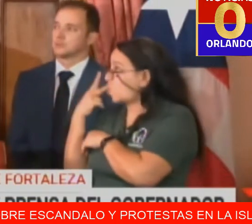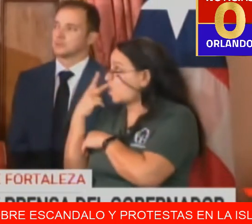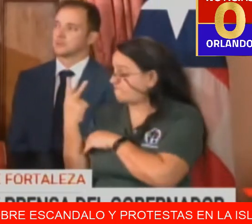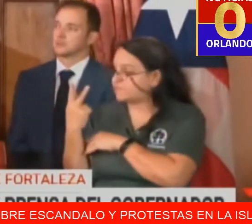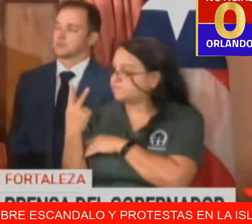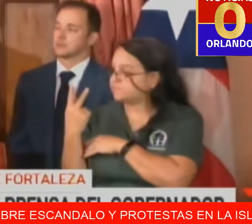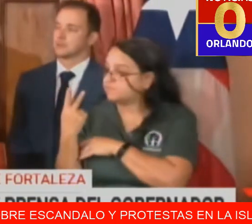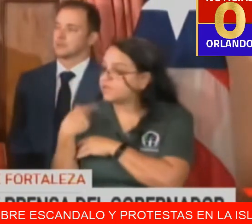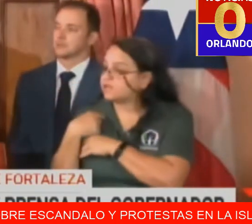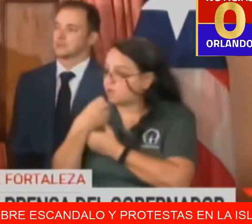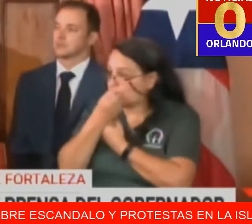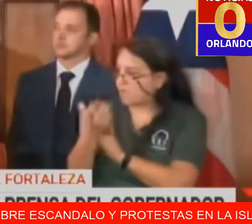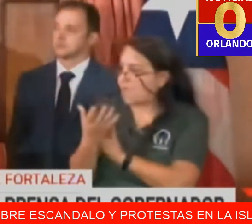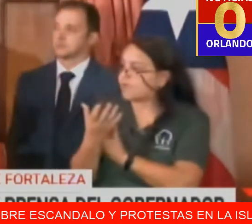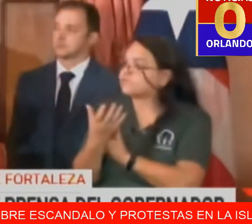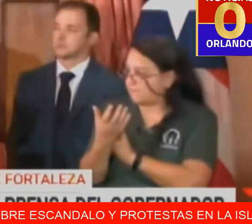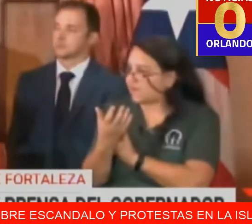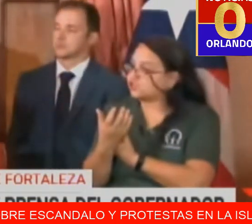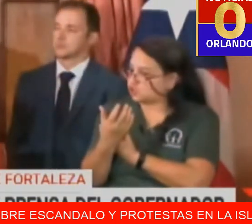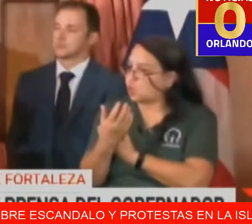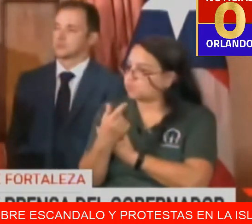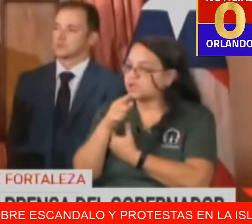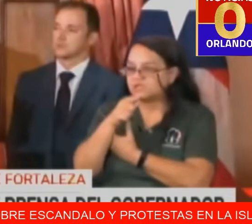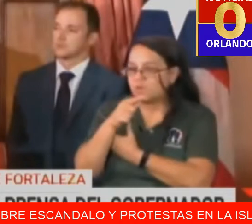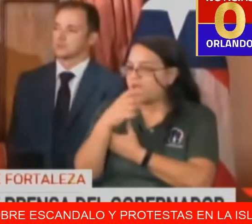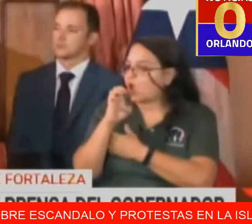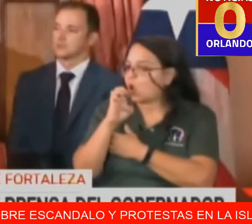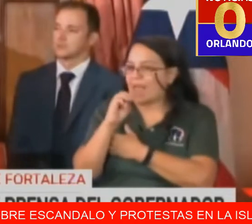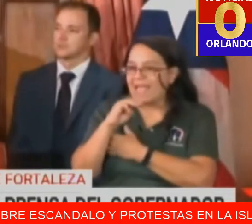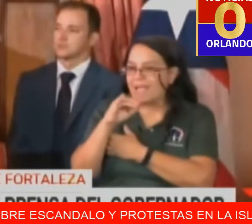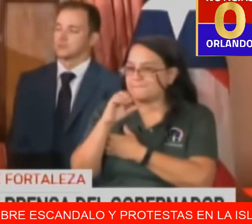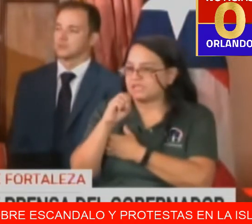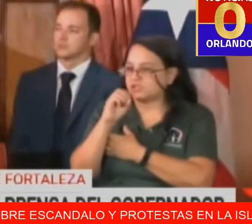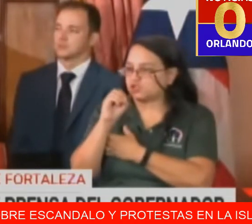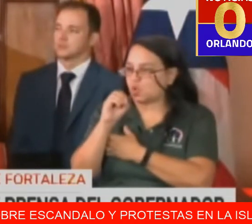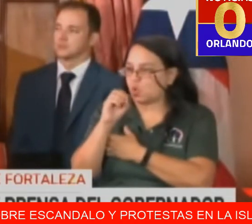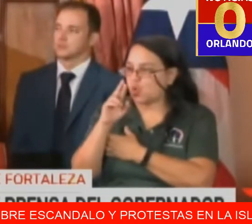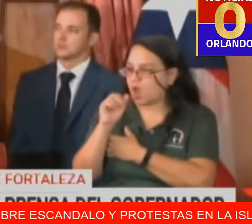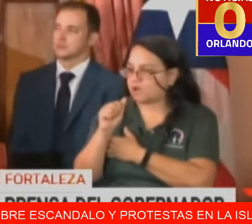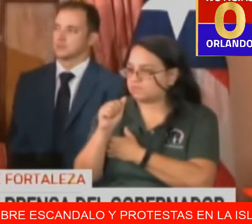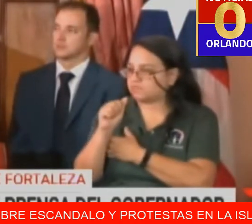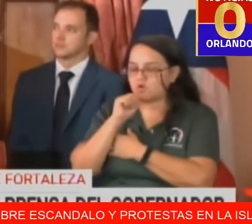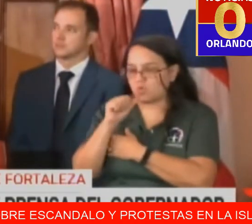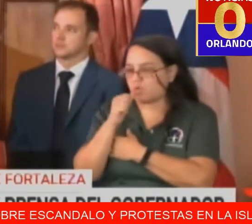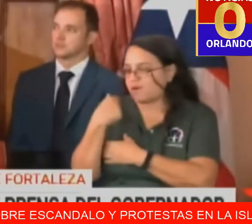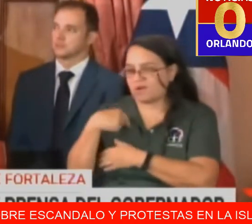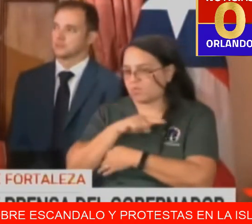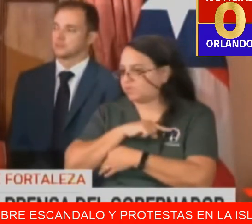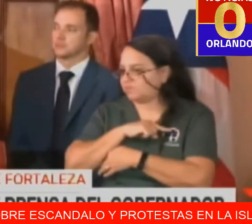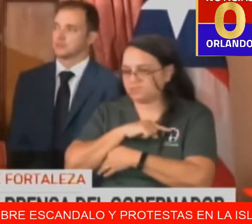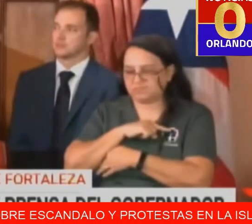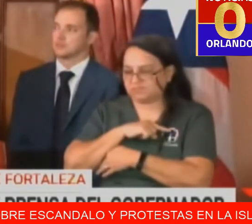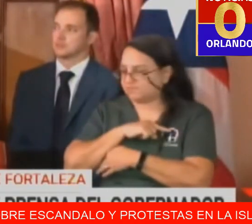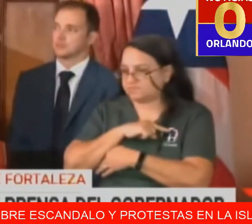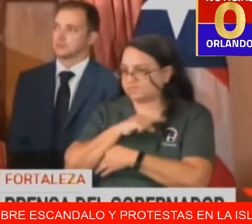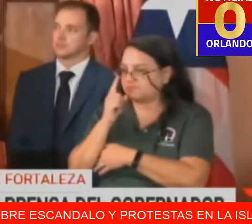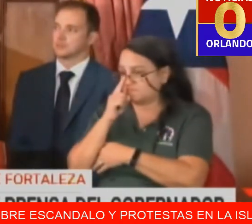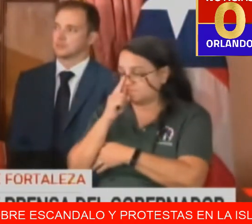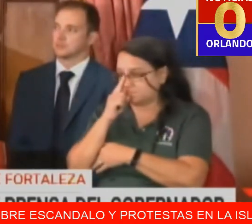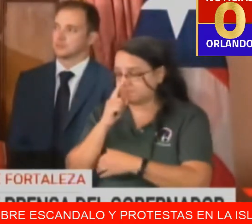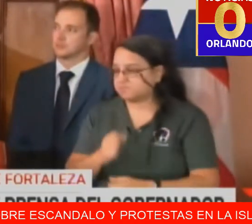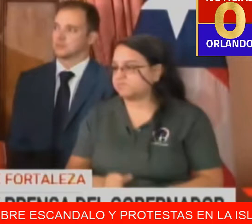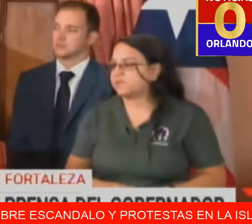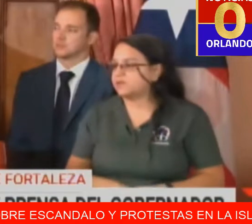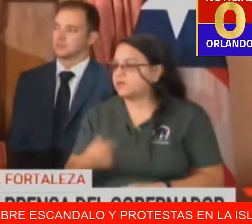es una junta revisora central. Por ahora era hecho esto,